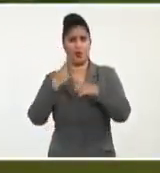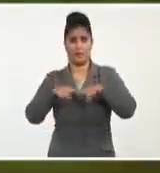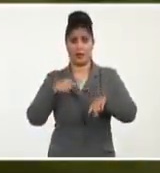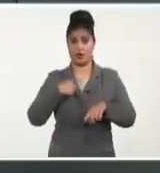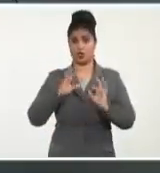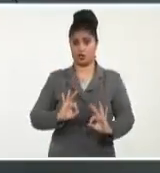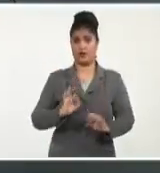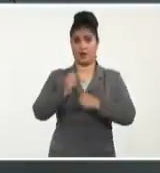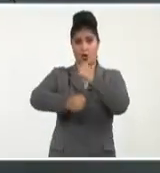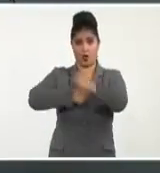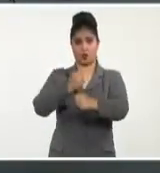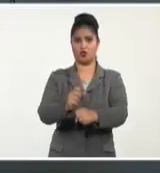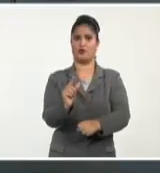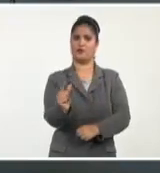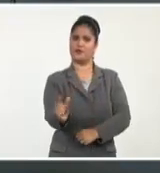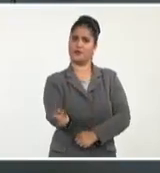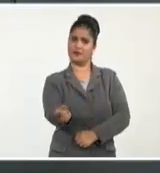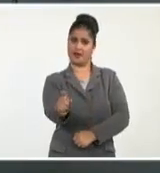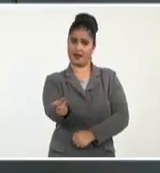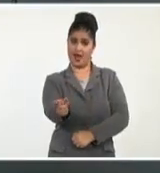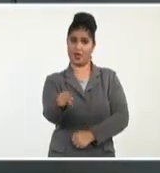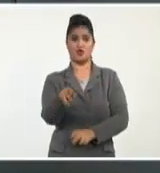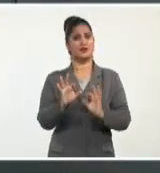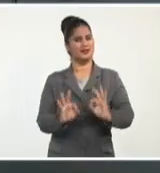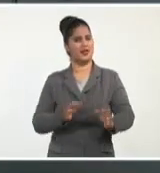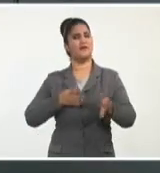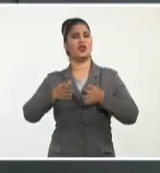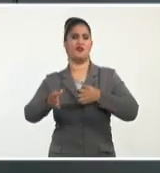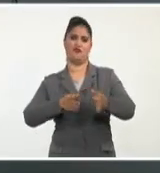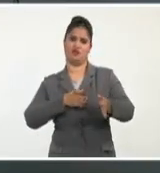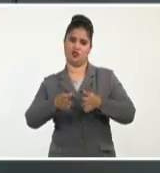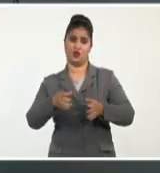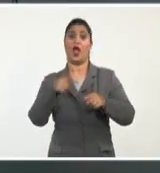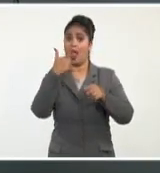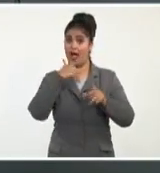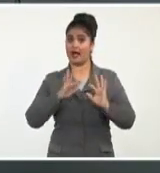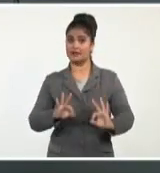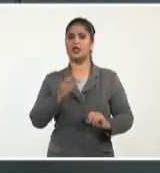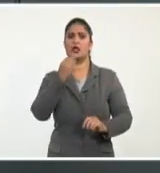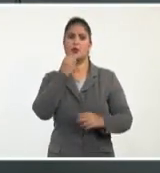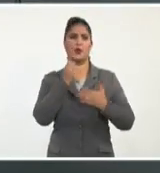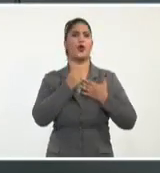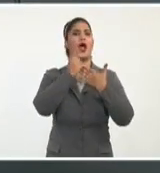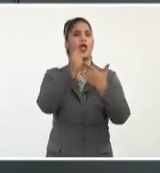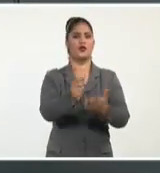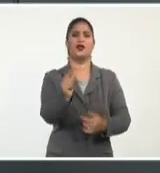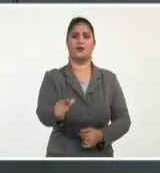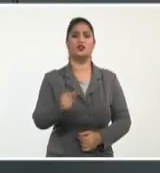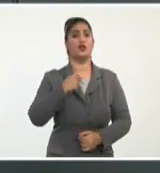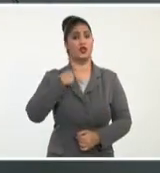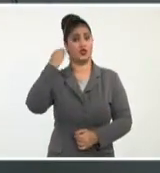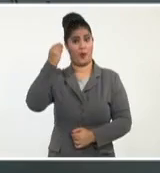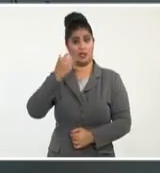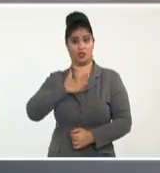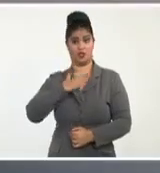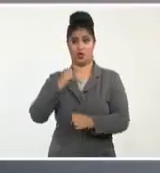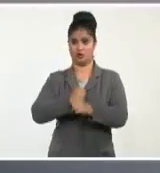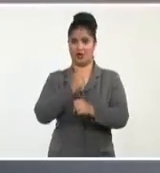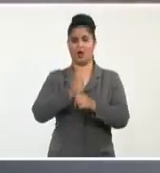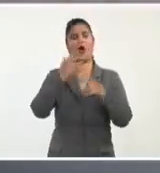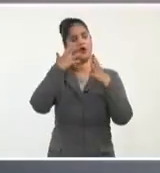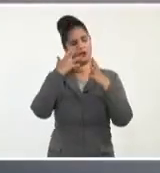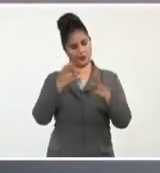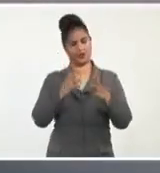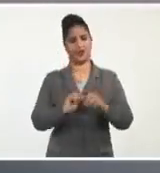de difícil acceso. Y ya te digo, yo me considero bastante importante aquí en este asentamiento.